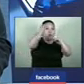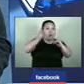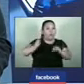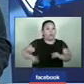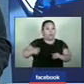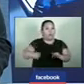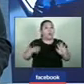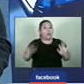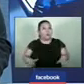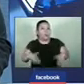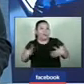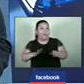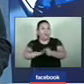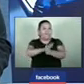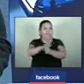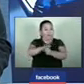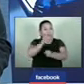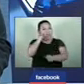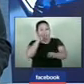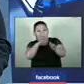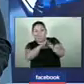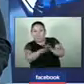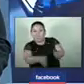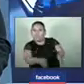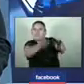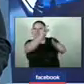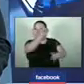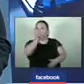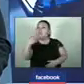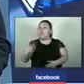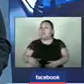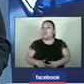la situación del COVID-19 que se vive en esa institución.